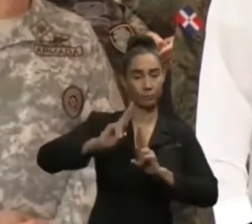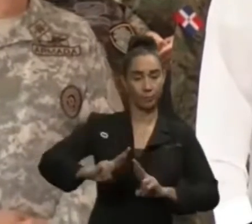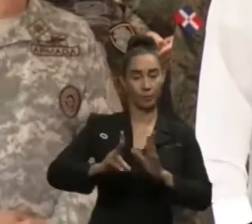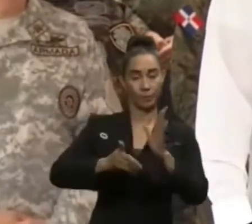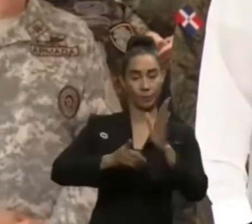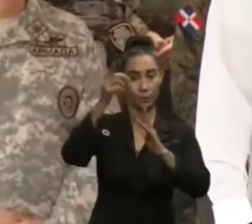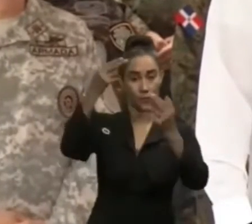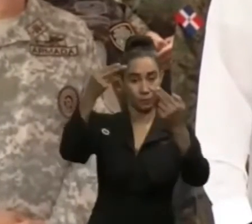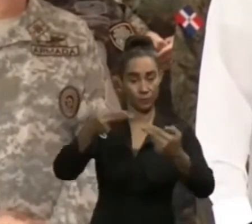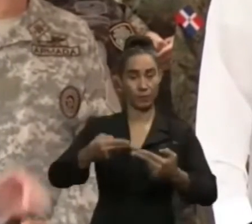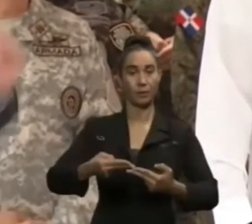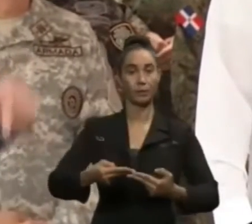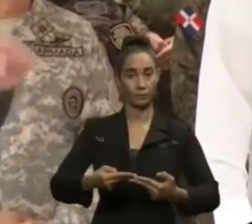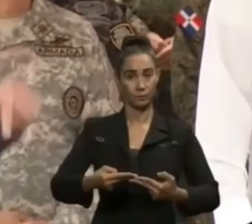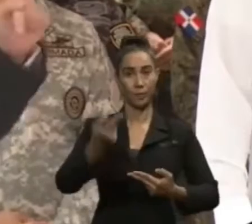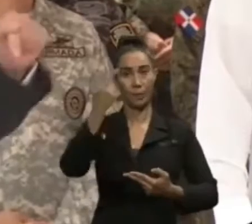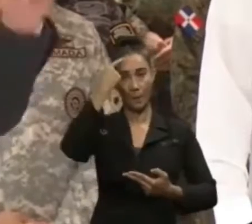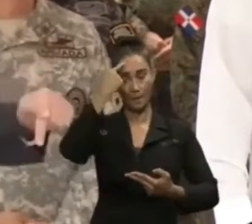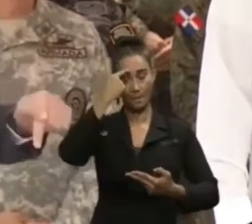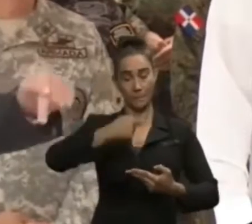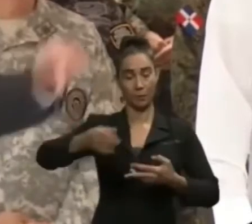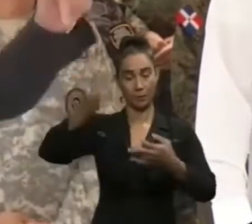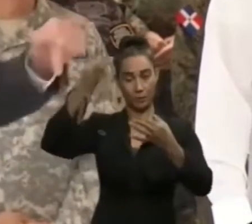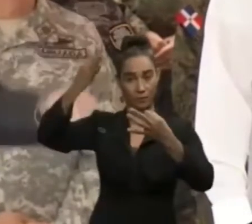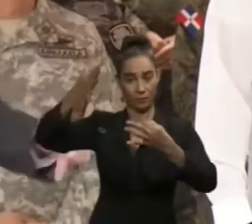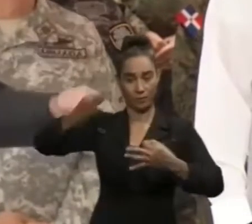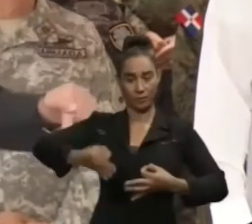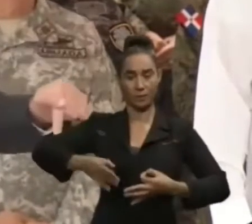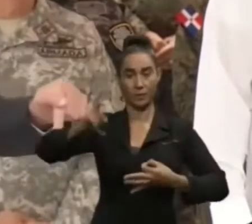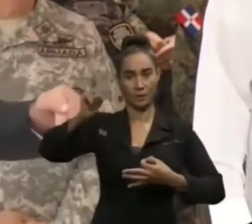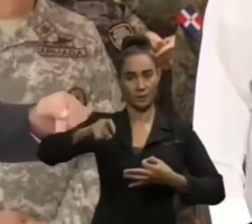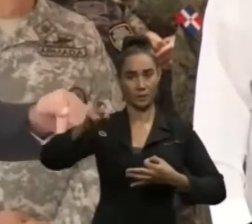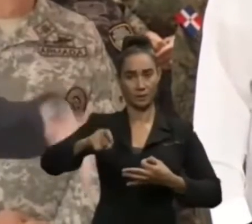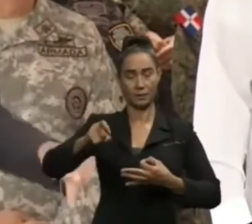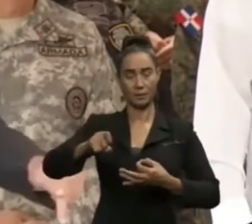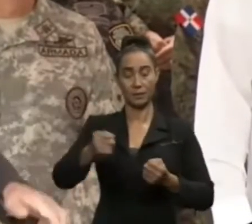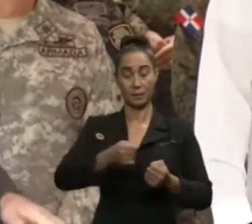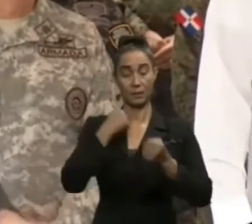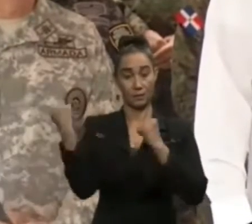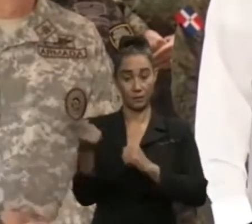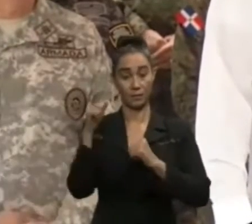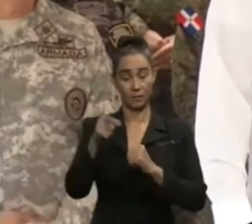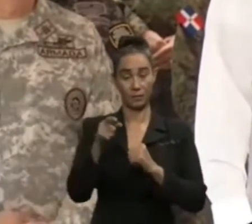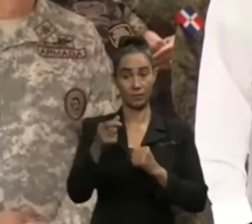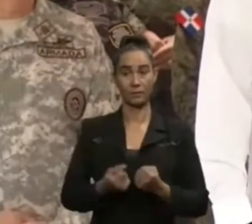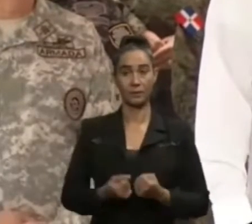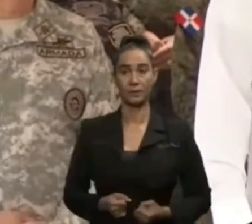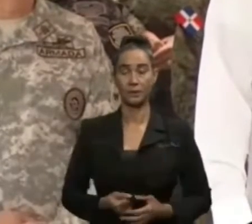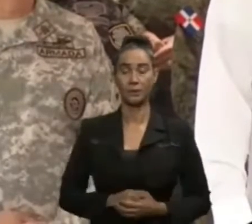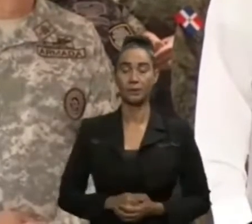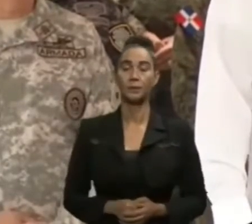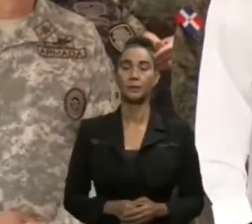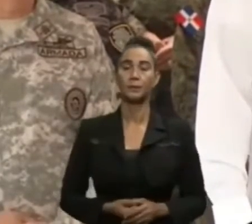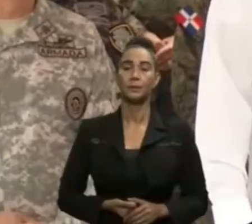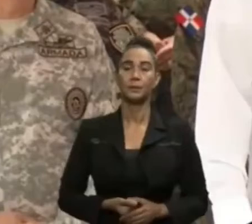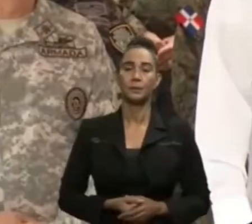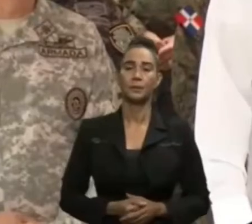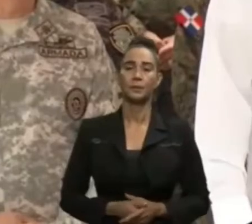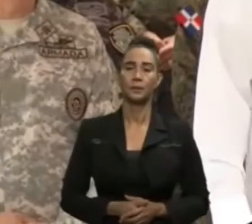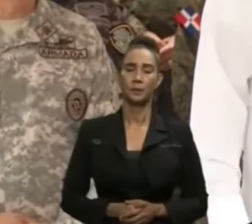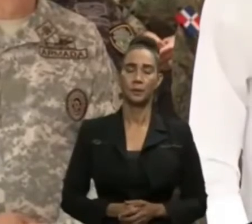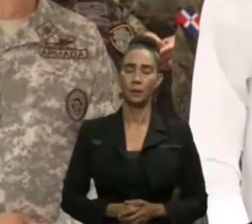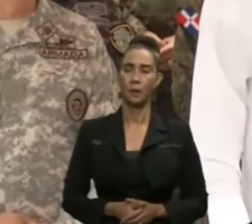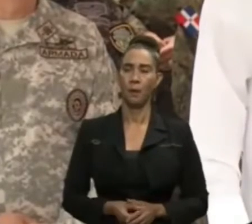derechos humanos, pero con la firmeza que se necesitan en estas circunstancias.